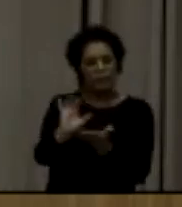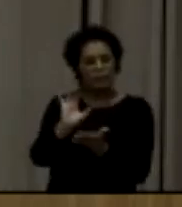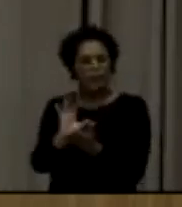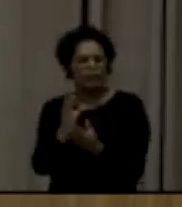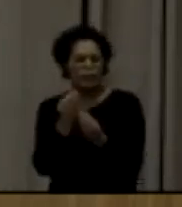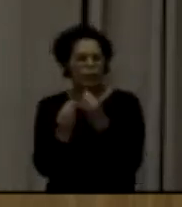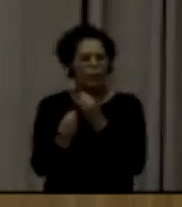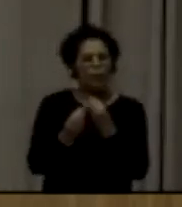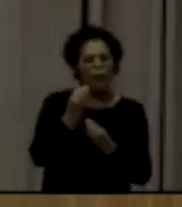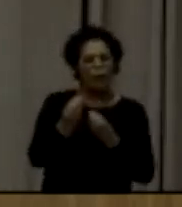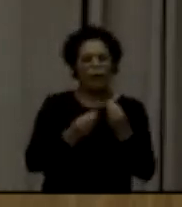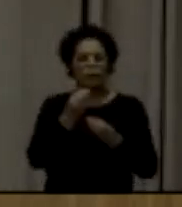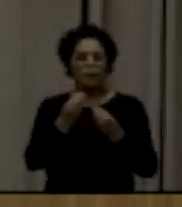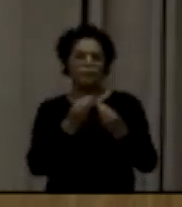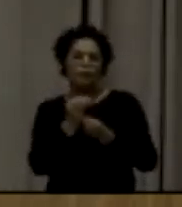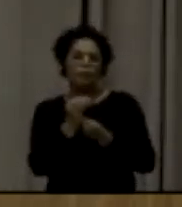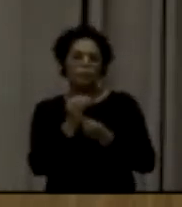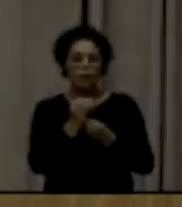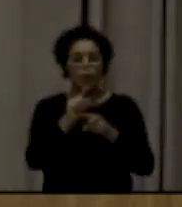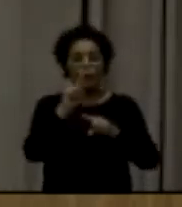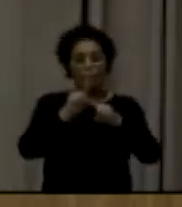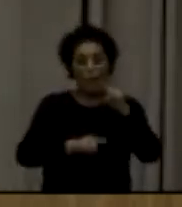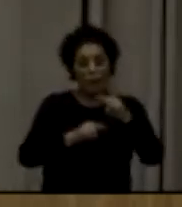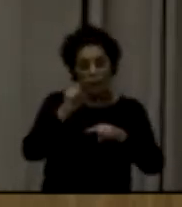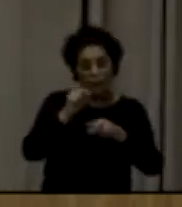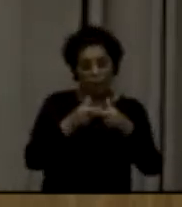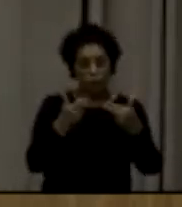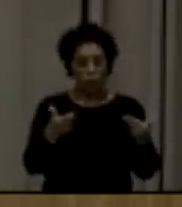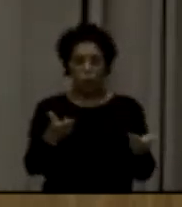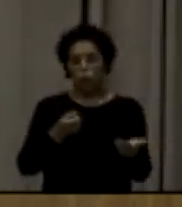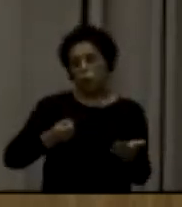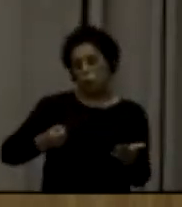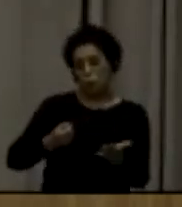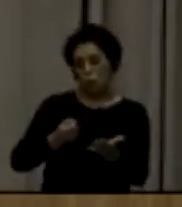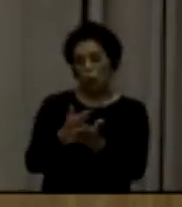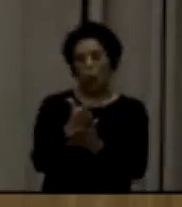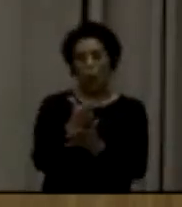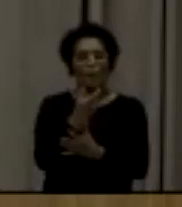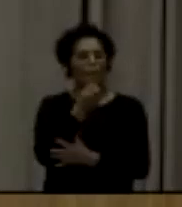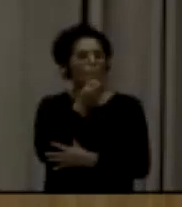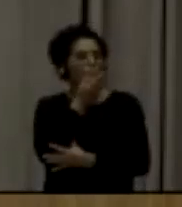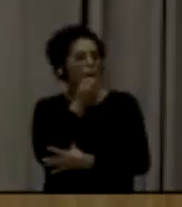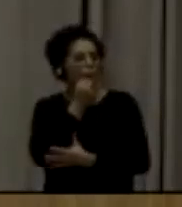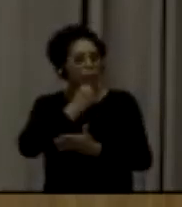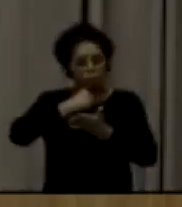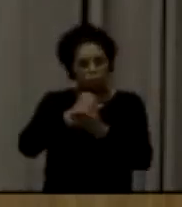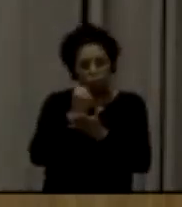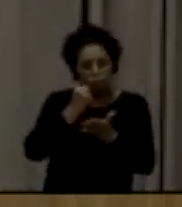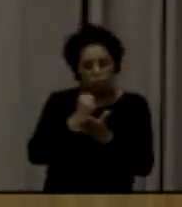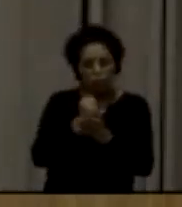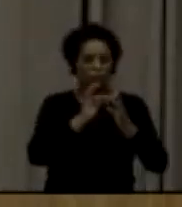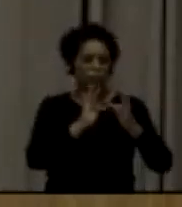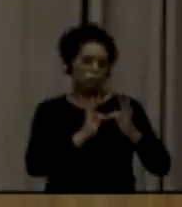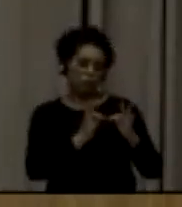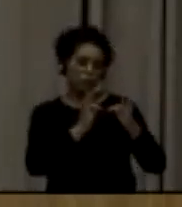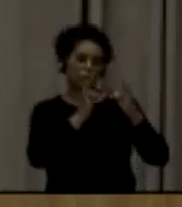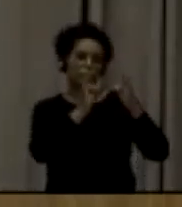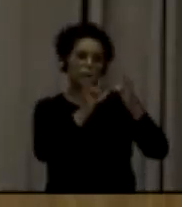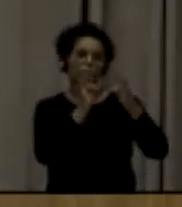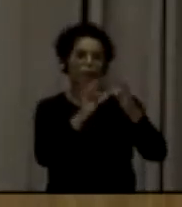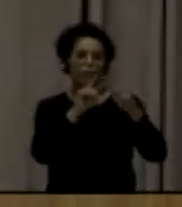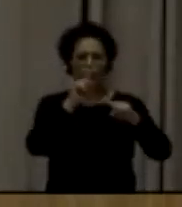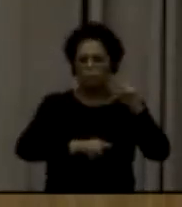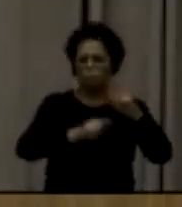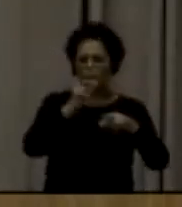de la adquisición de insumos los medicamentos los insumos la tecnología los equipos médicos